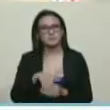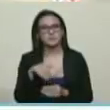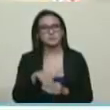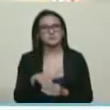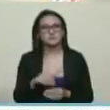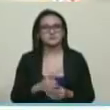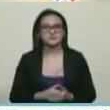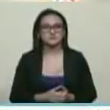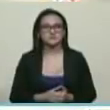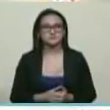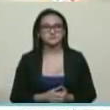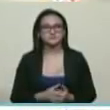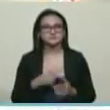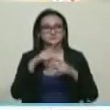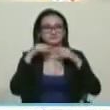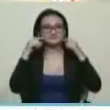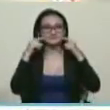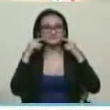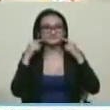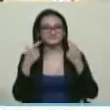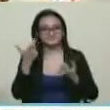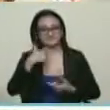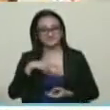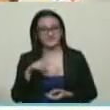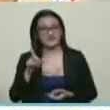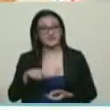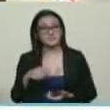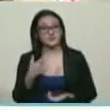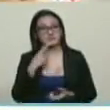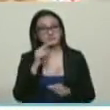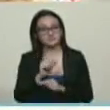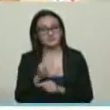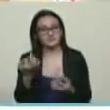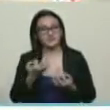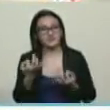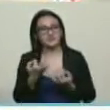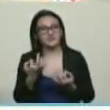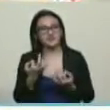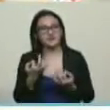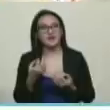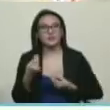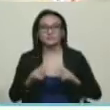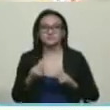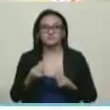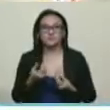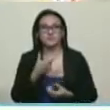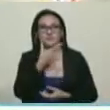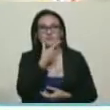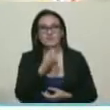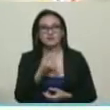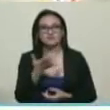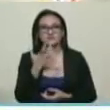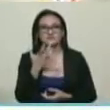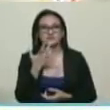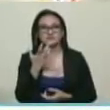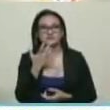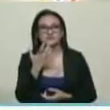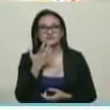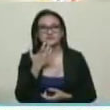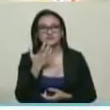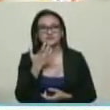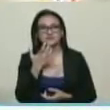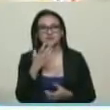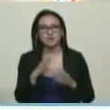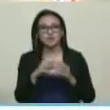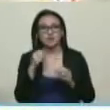poco mi sonrisa viene a eso, de decir, la caramba, una vez más lo hicimos, qué fácil, qué sencillo. Y todo